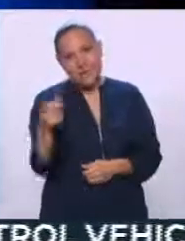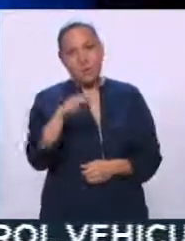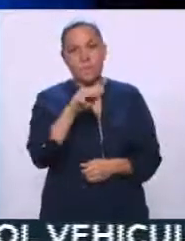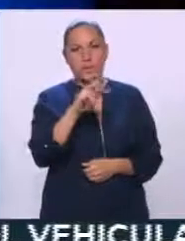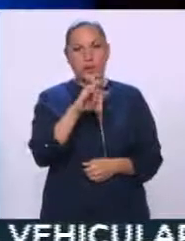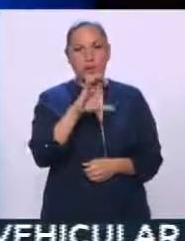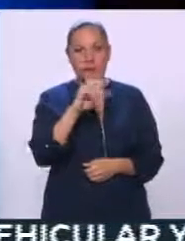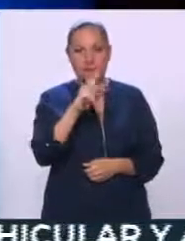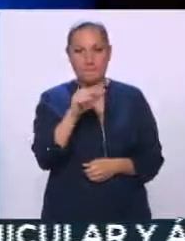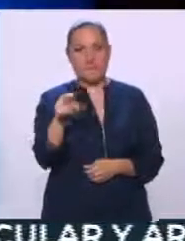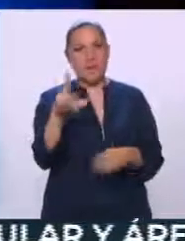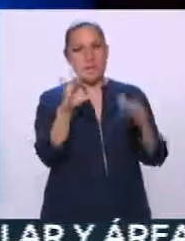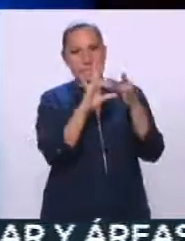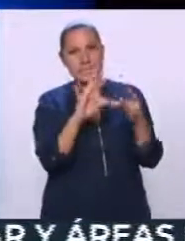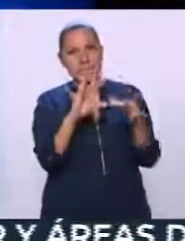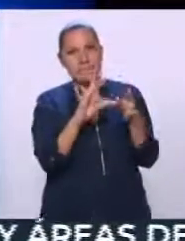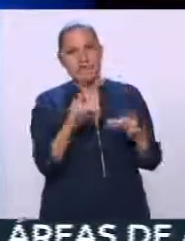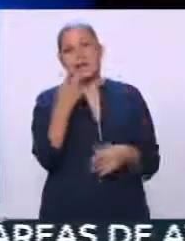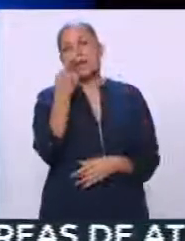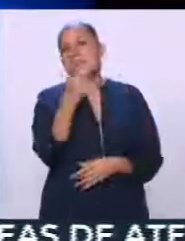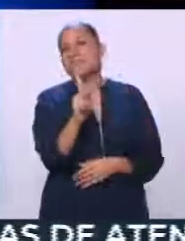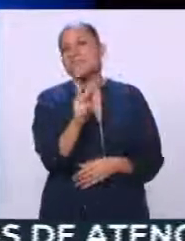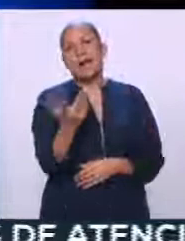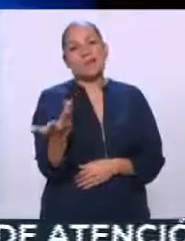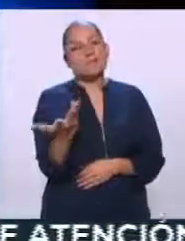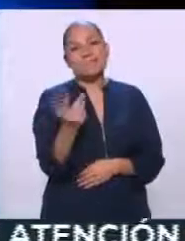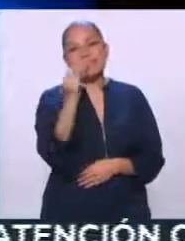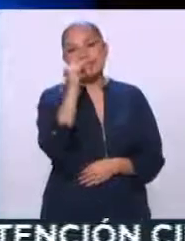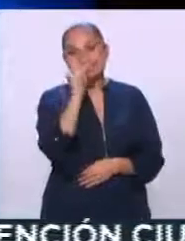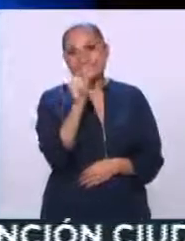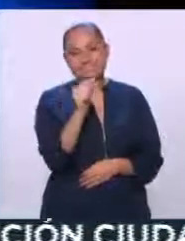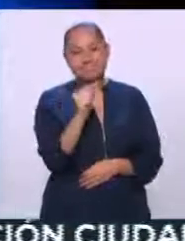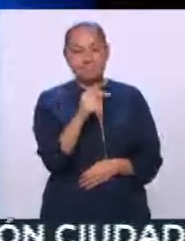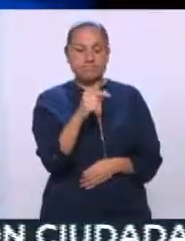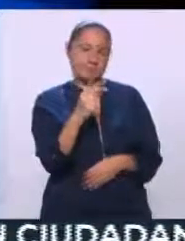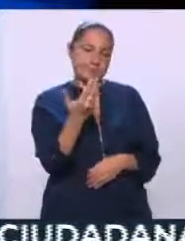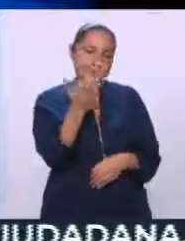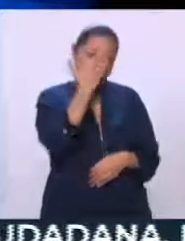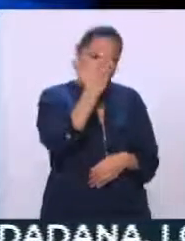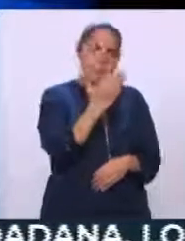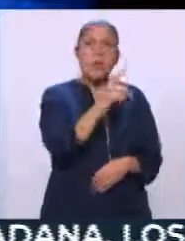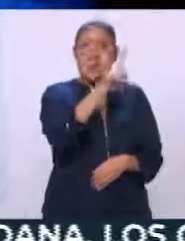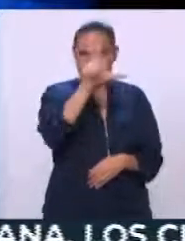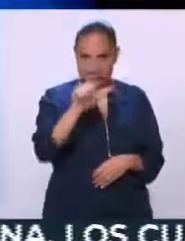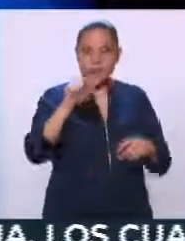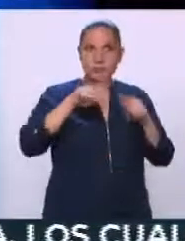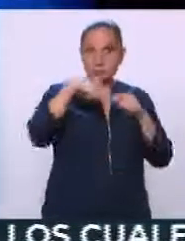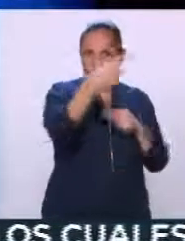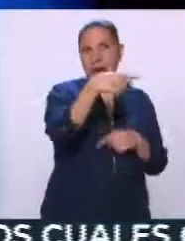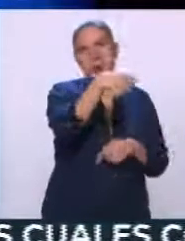da tiempo, pero la próxima vez vamos a inclinar la balanza hacia ese lado.